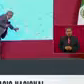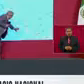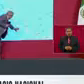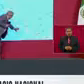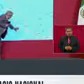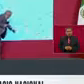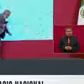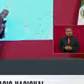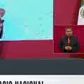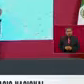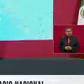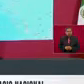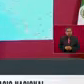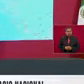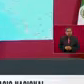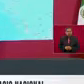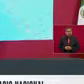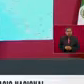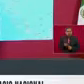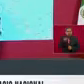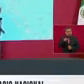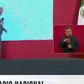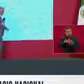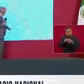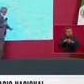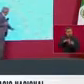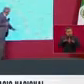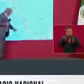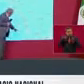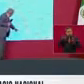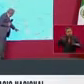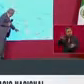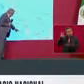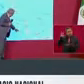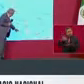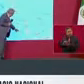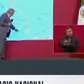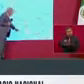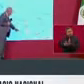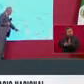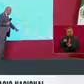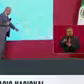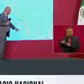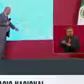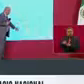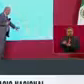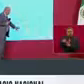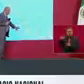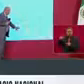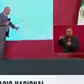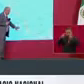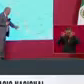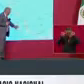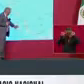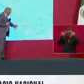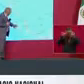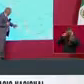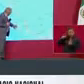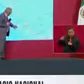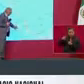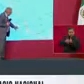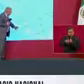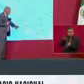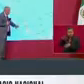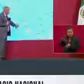en un delito. Lo que hicimos fue elevar los estándares, porque antes metíamos a la cárcel, no sé si recuerdes